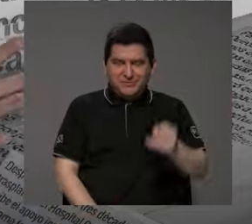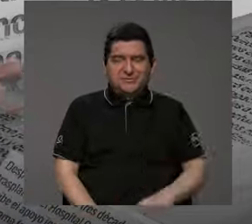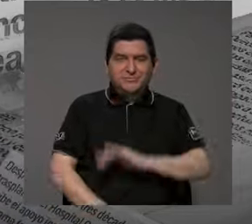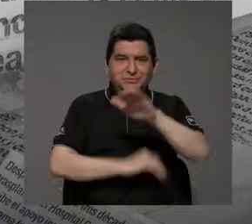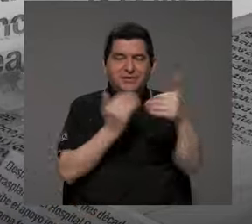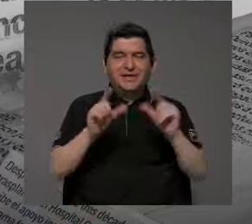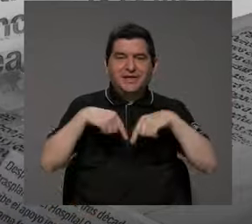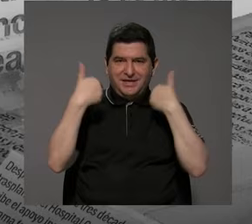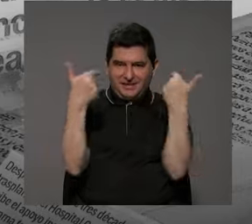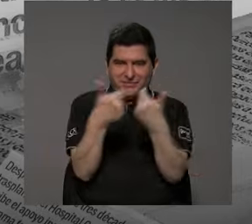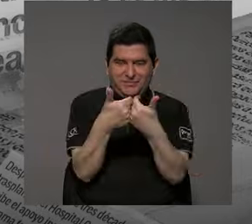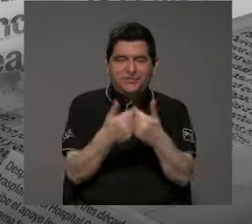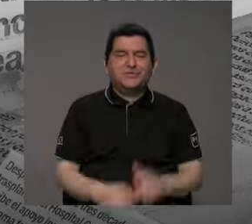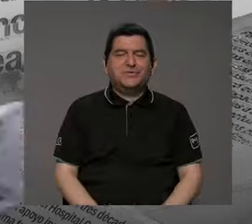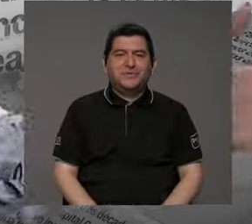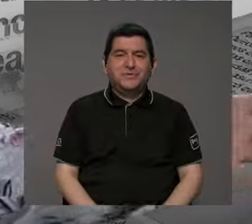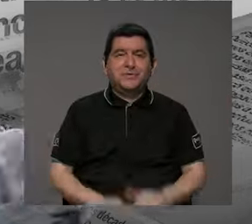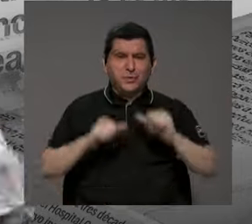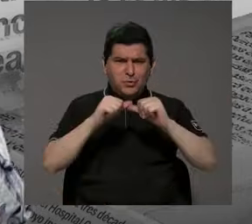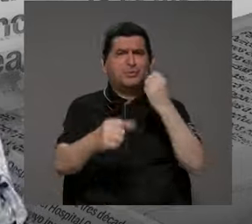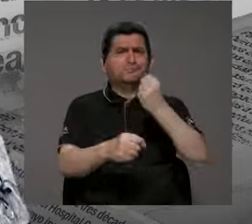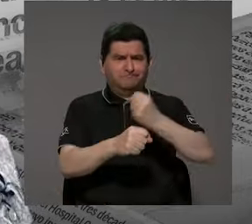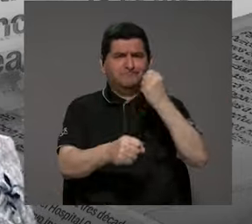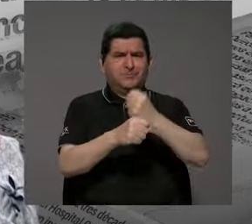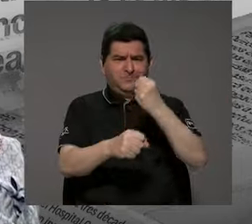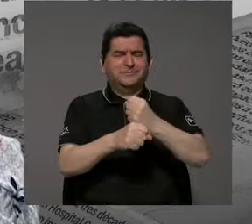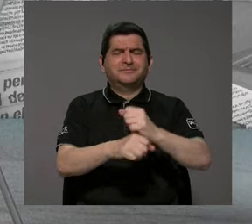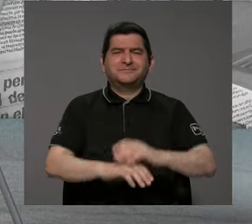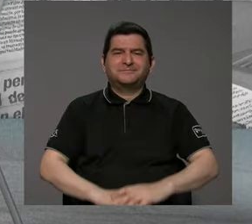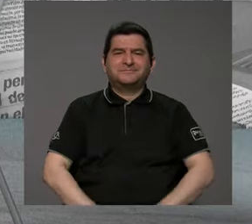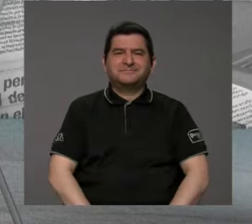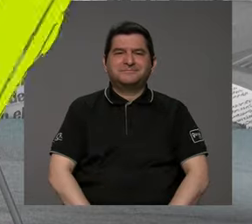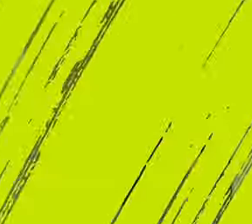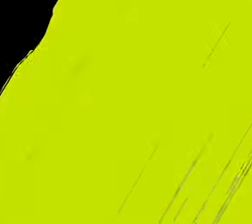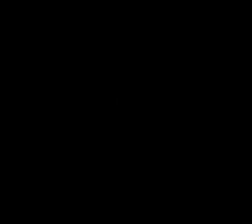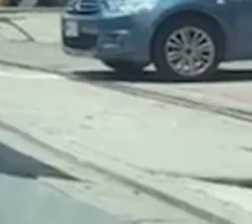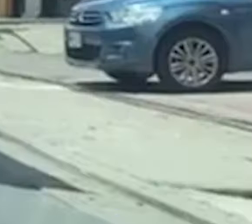y a todo el grupo para que sigan adelante con este